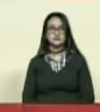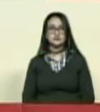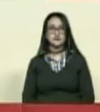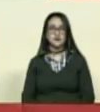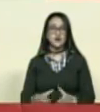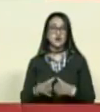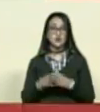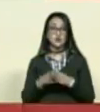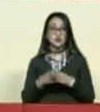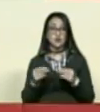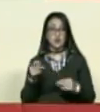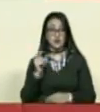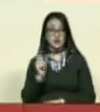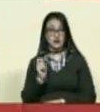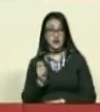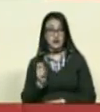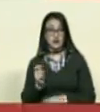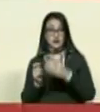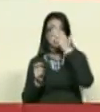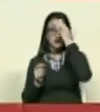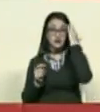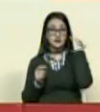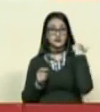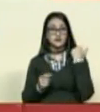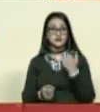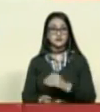toda la tarea.